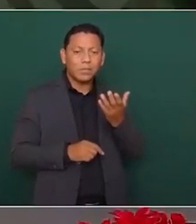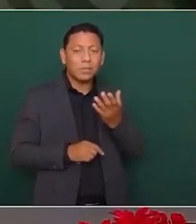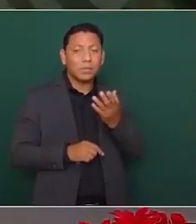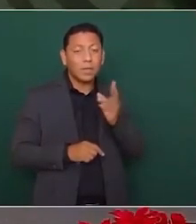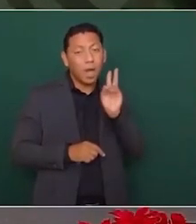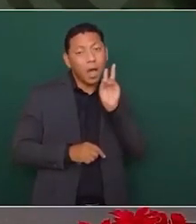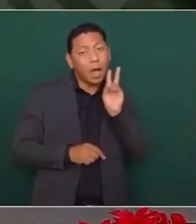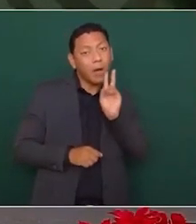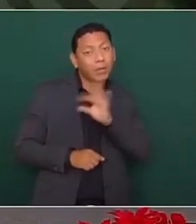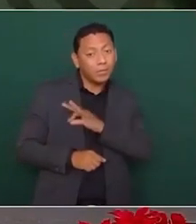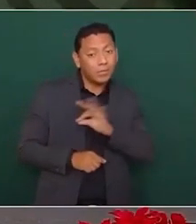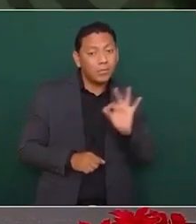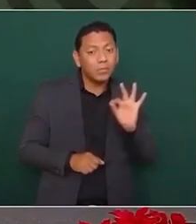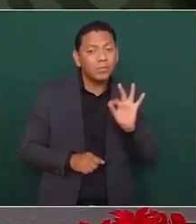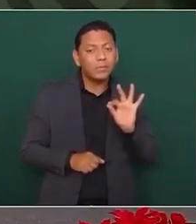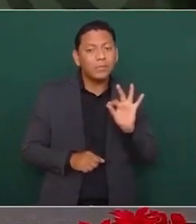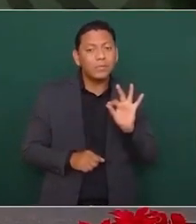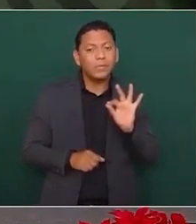no